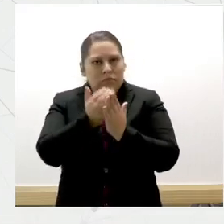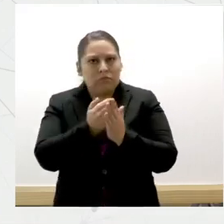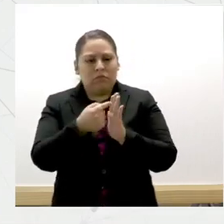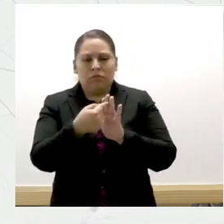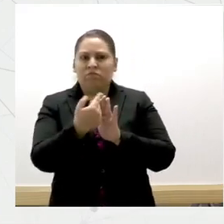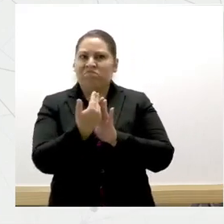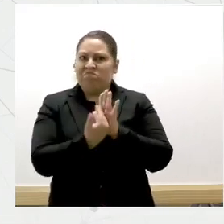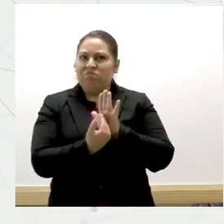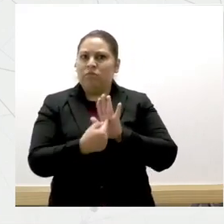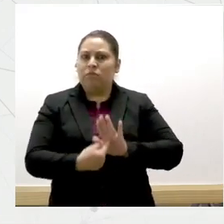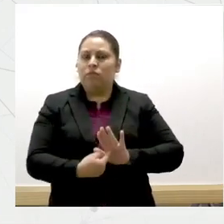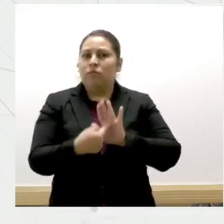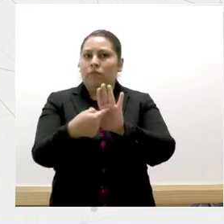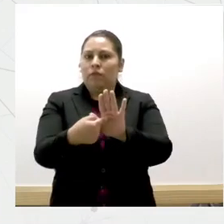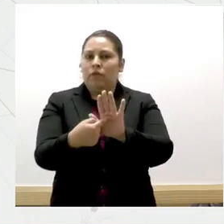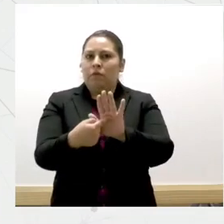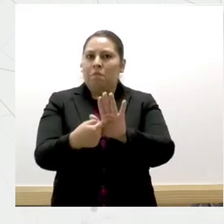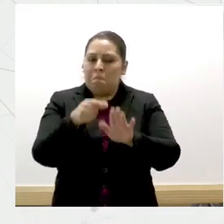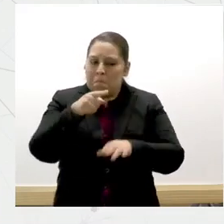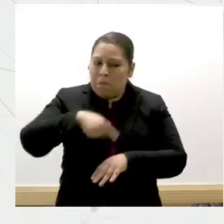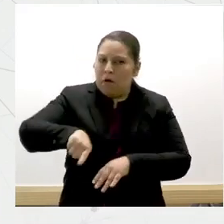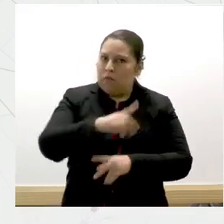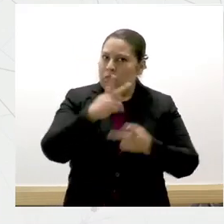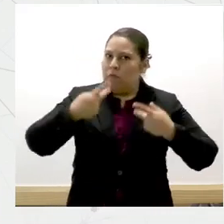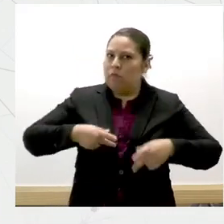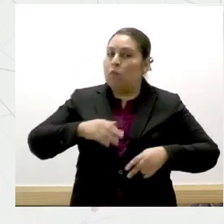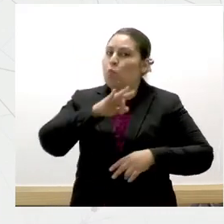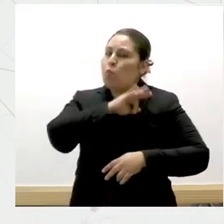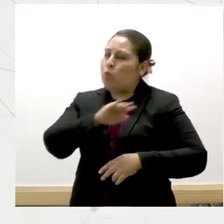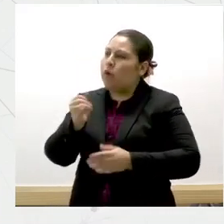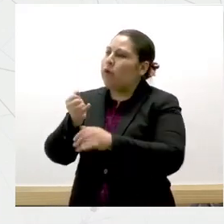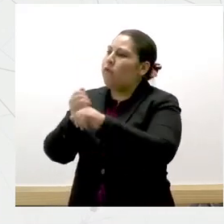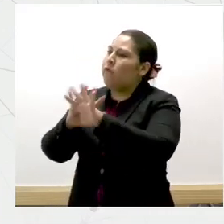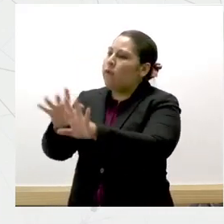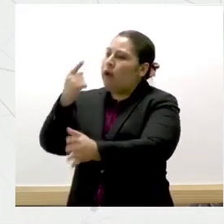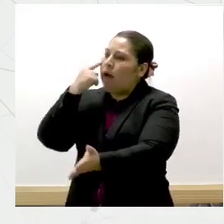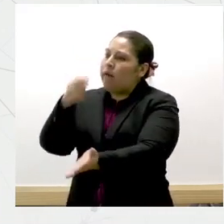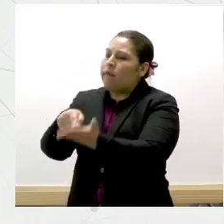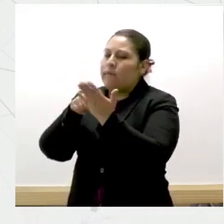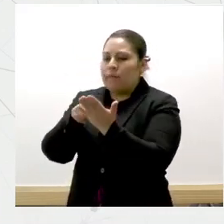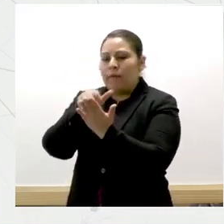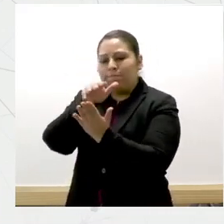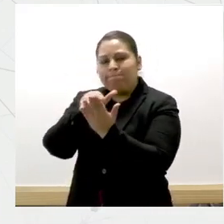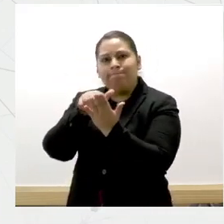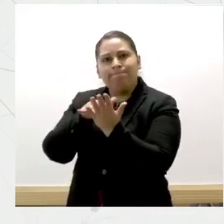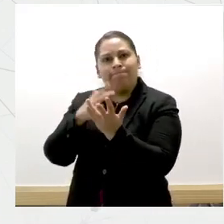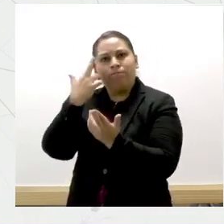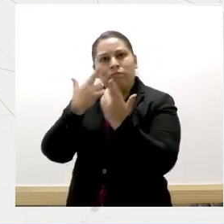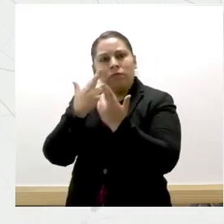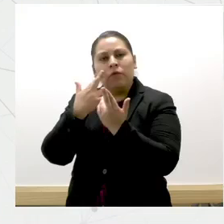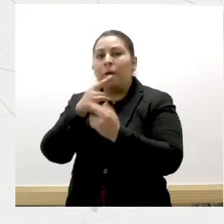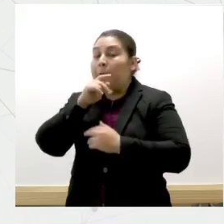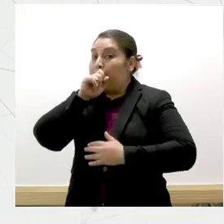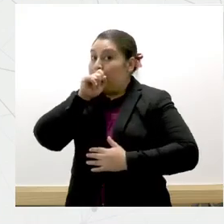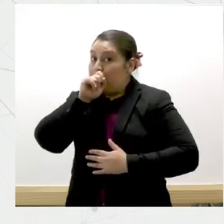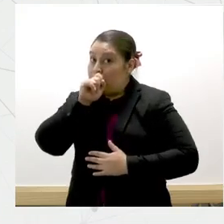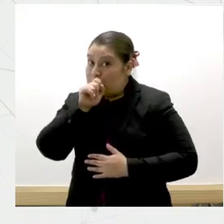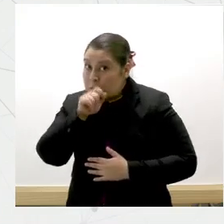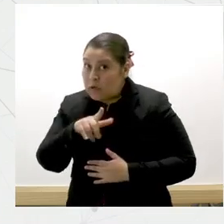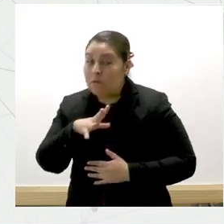puedan examinar. Del mismo modo que organismos de control han puesto sobre la mesa